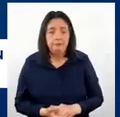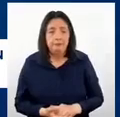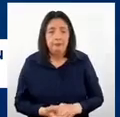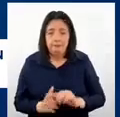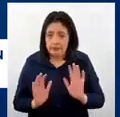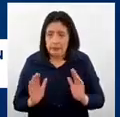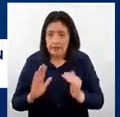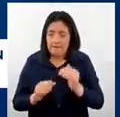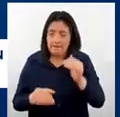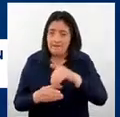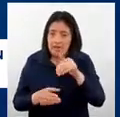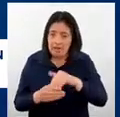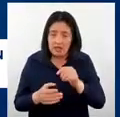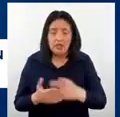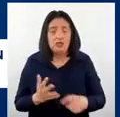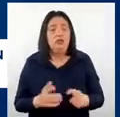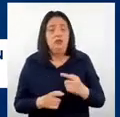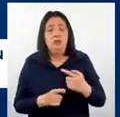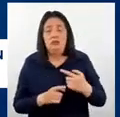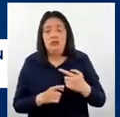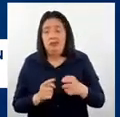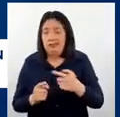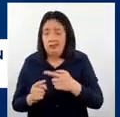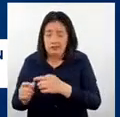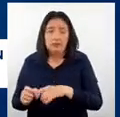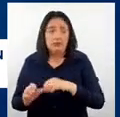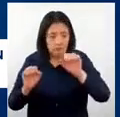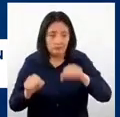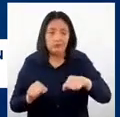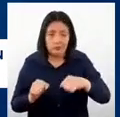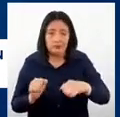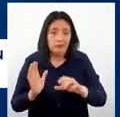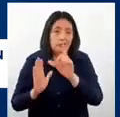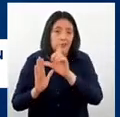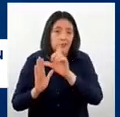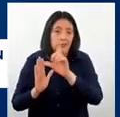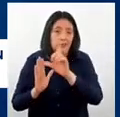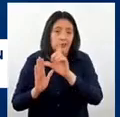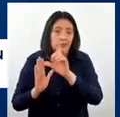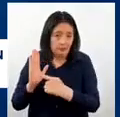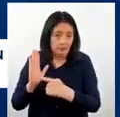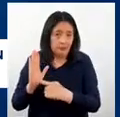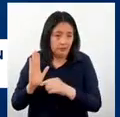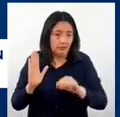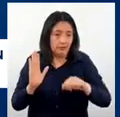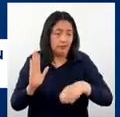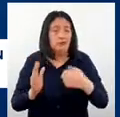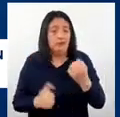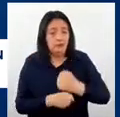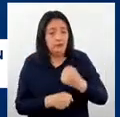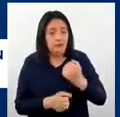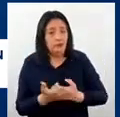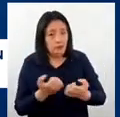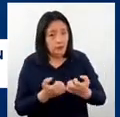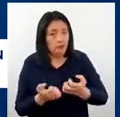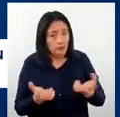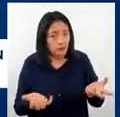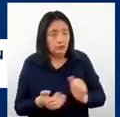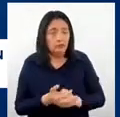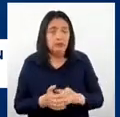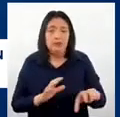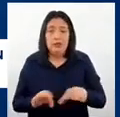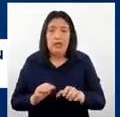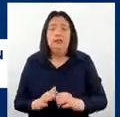del banco, de las entidades del sistema financiero, sí están previstas explícitamente en la norma. Son actividades Ujú. económicas y además que se desarrollan en